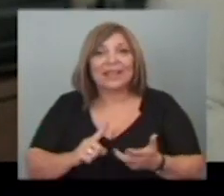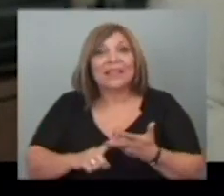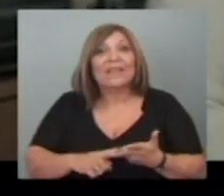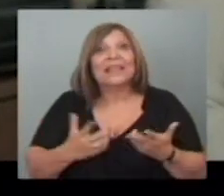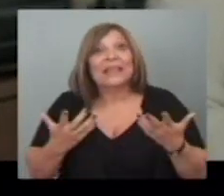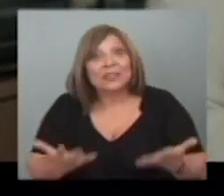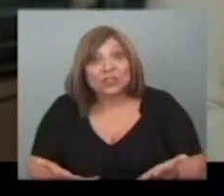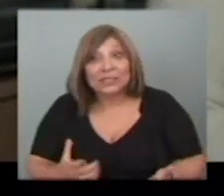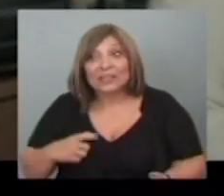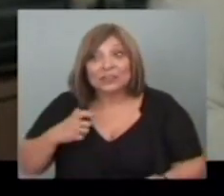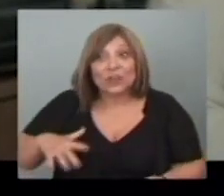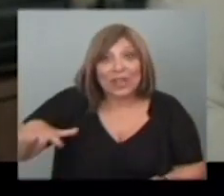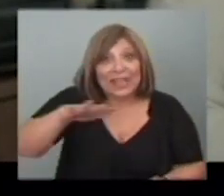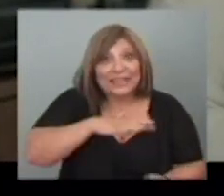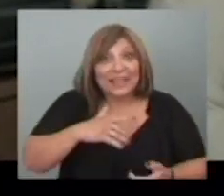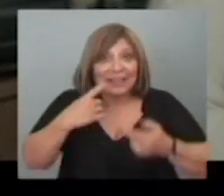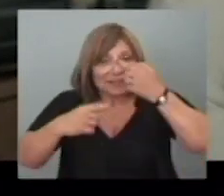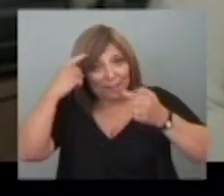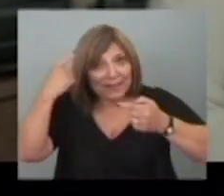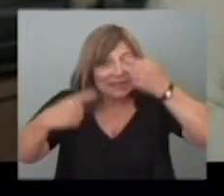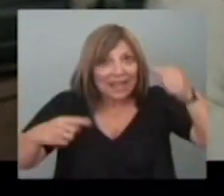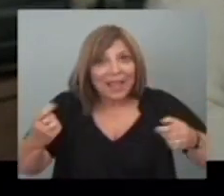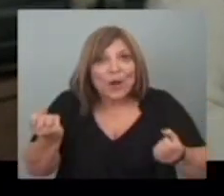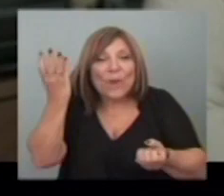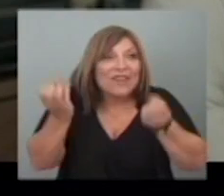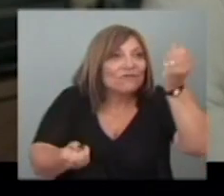hacen que la sociedad sea más diversa y más